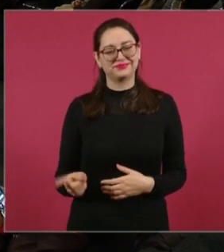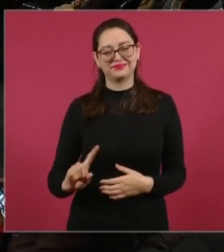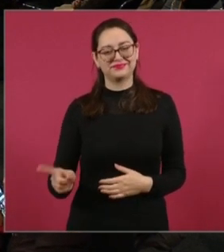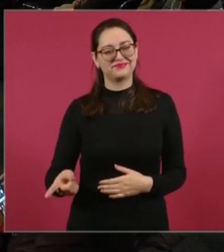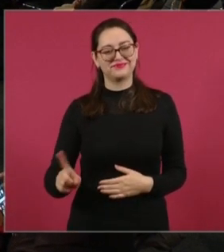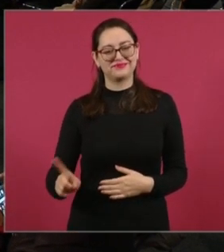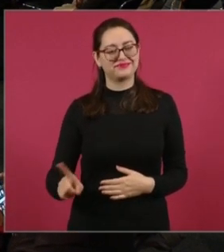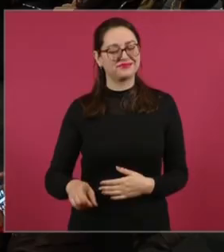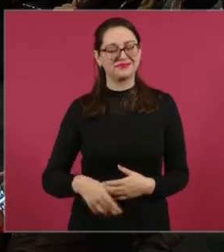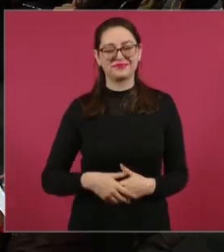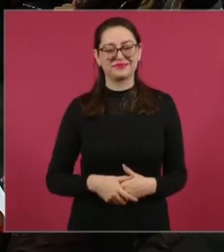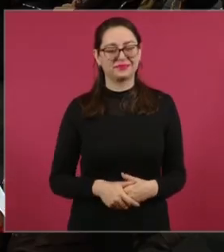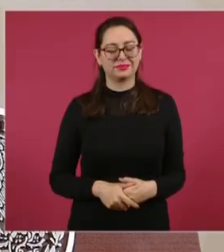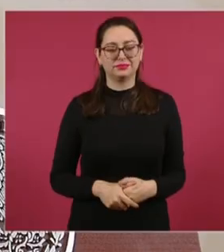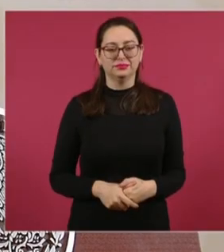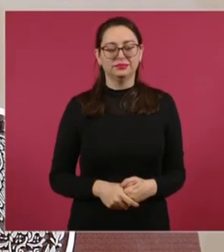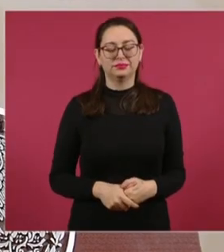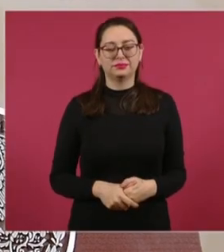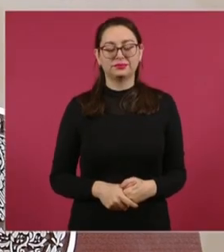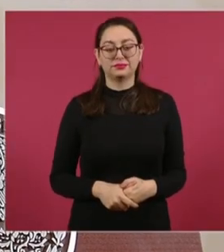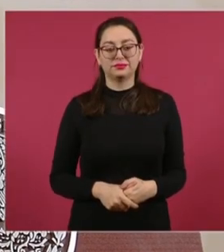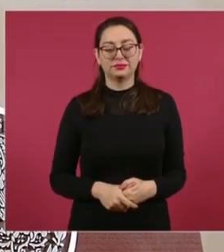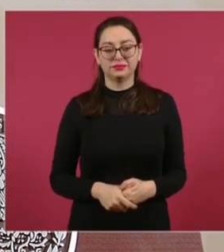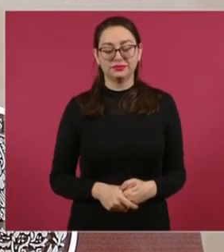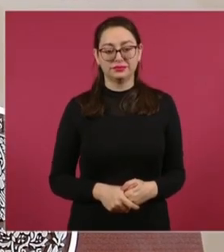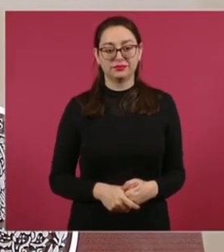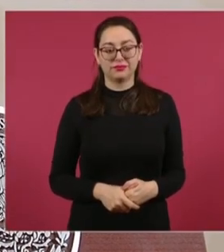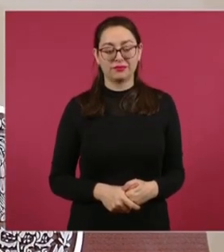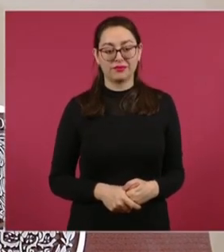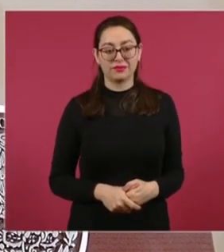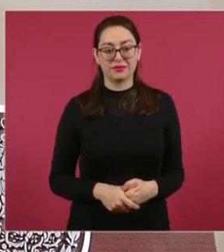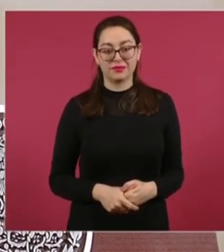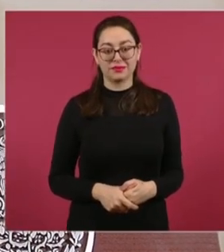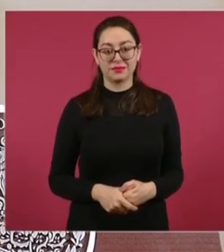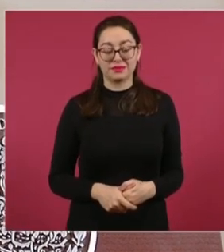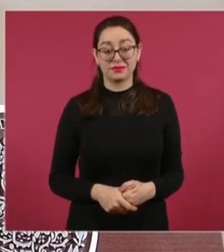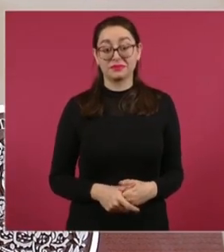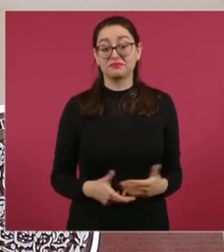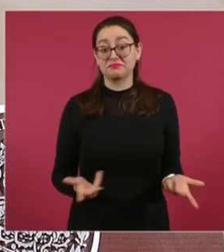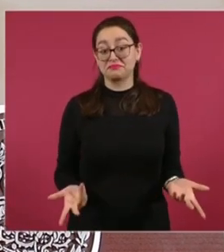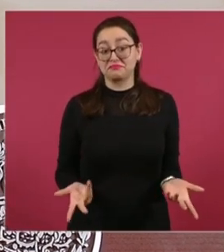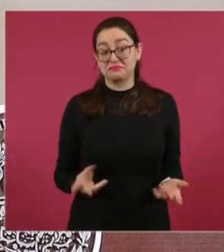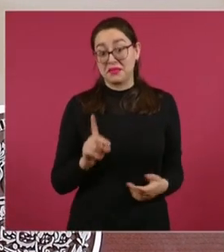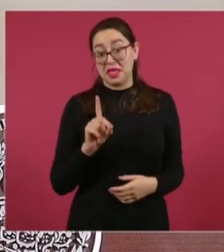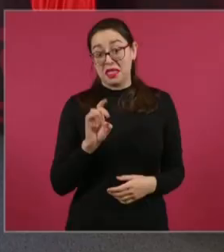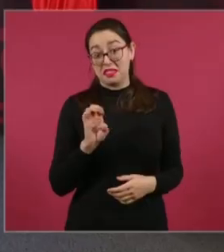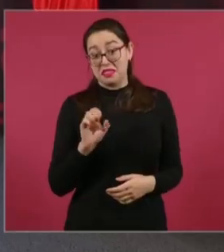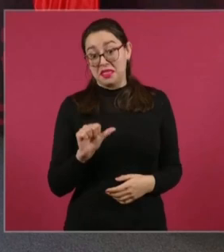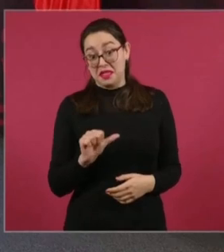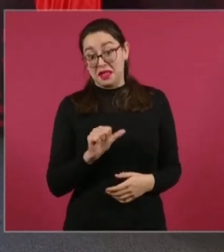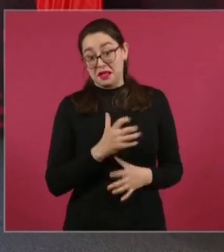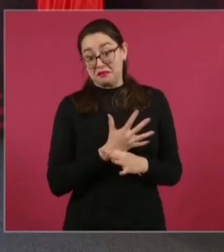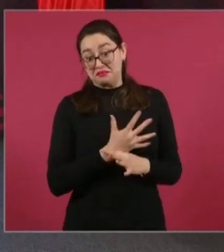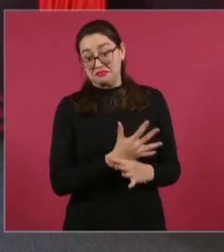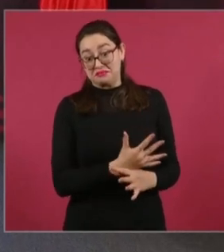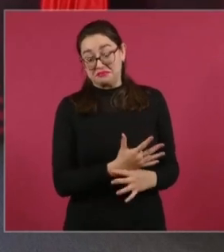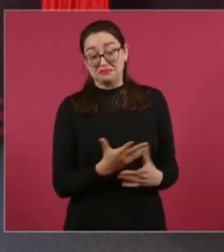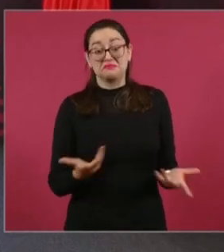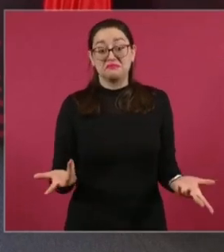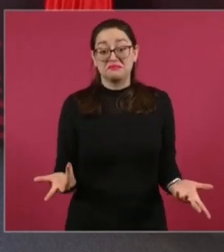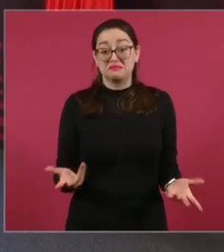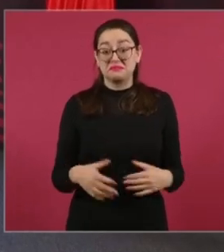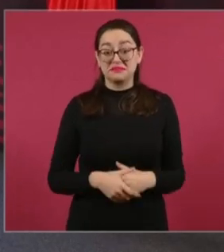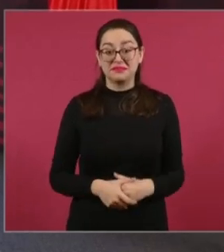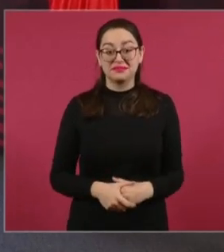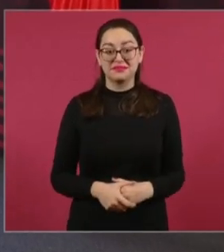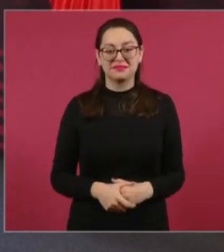¿Es de parte de la DEA? Él dijo que cerraron… Pues sí, están diciendo que es la DEA. ¿Oficialmente una relación a